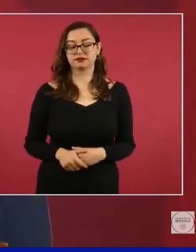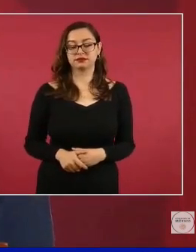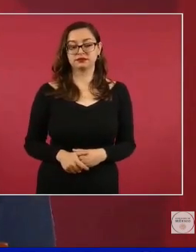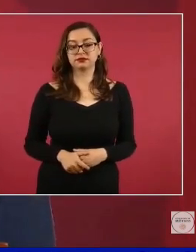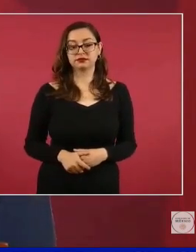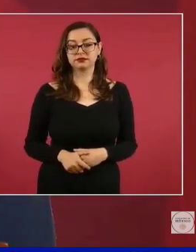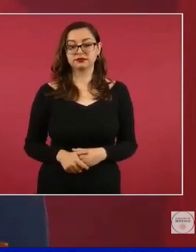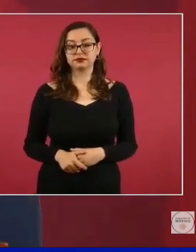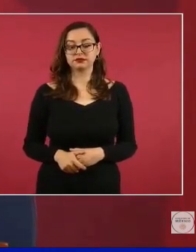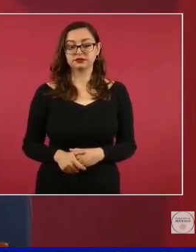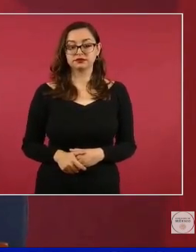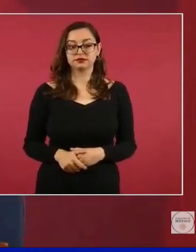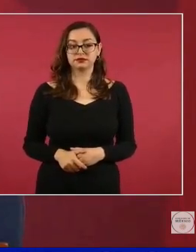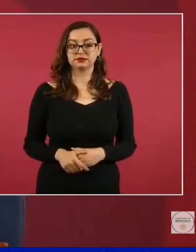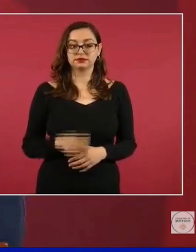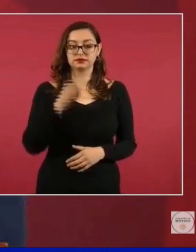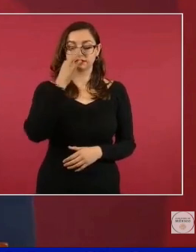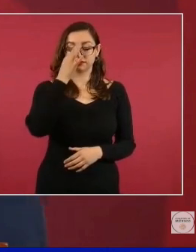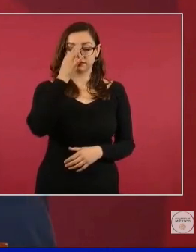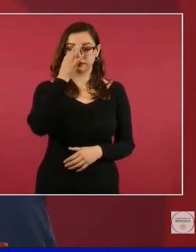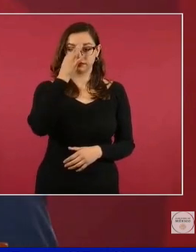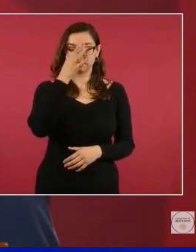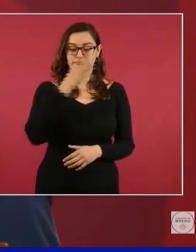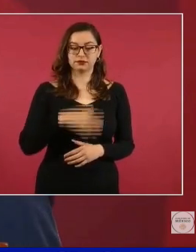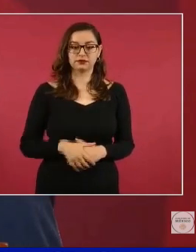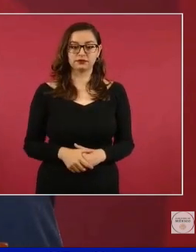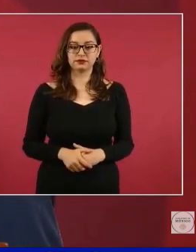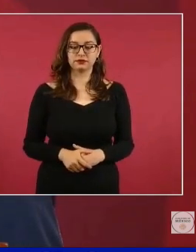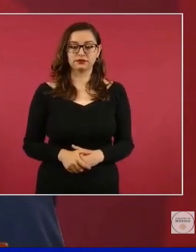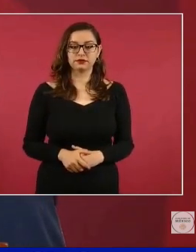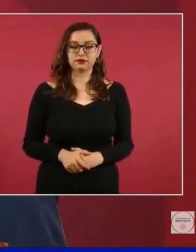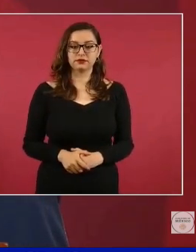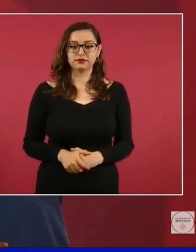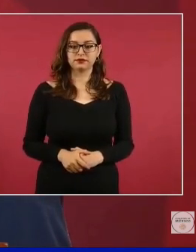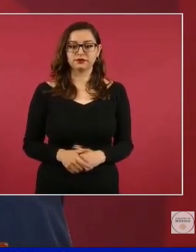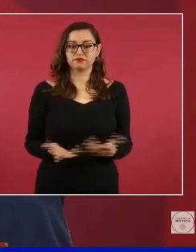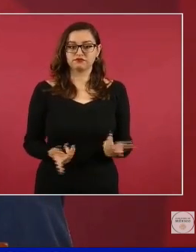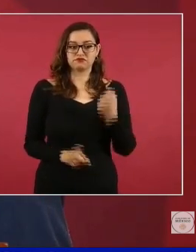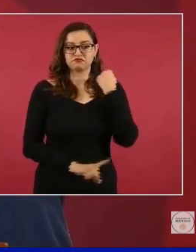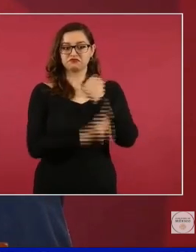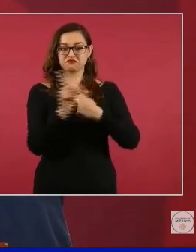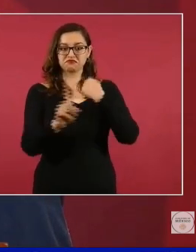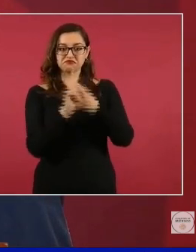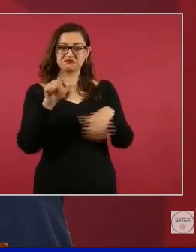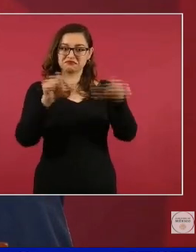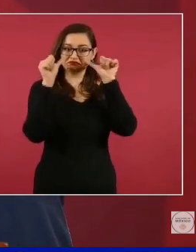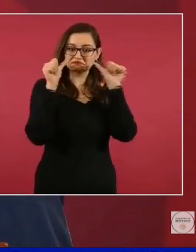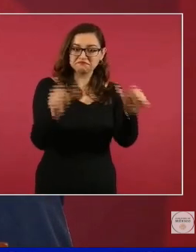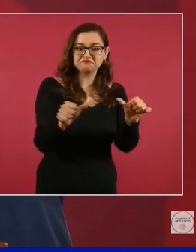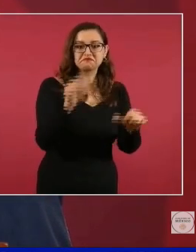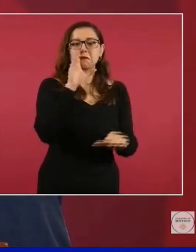que se haya desatendido el problema.